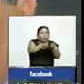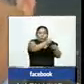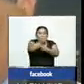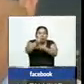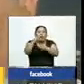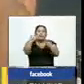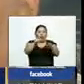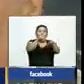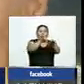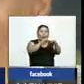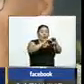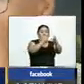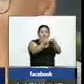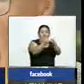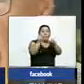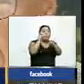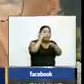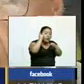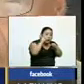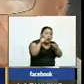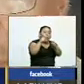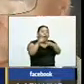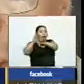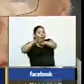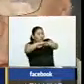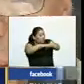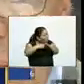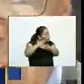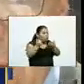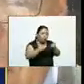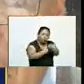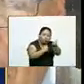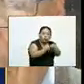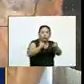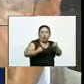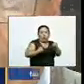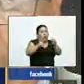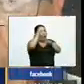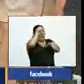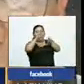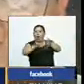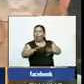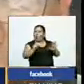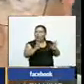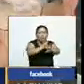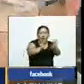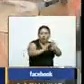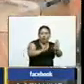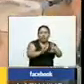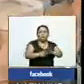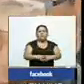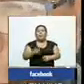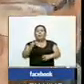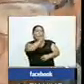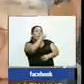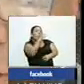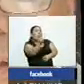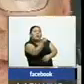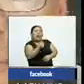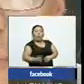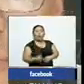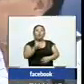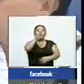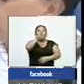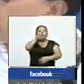año, todo fue un éxito, los profesores siguieron las indicaciones y los alumnos también y gracias a Dios no tenemos nada que lamentar. ¿Cuántos alumnos fueron evacuados? Fueron evacuados